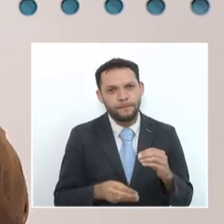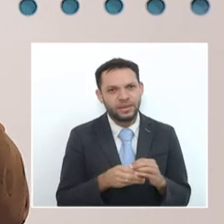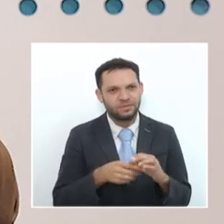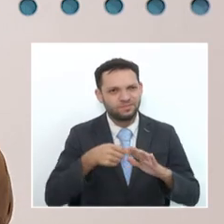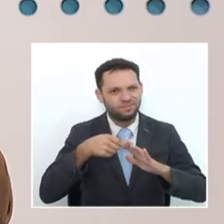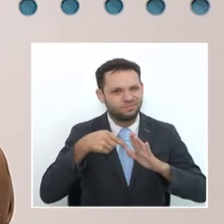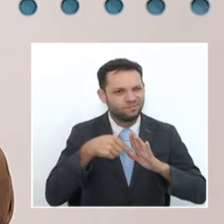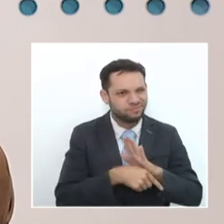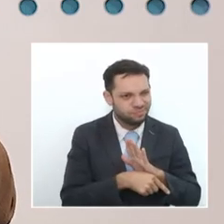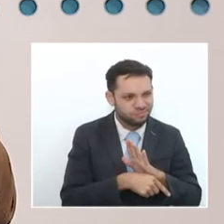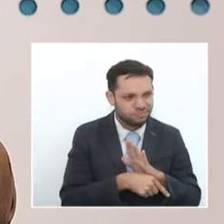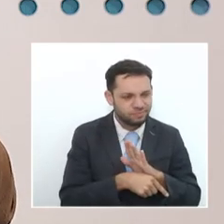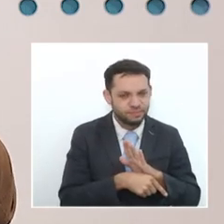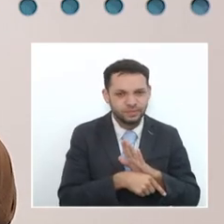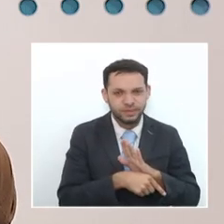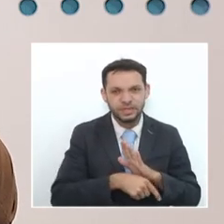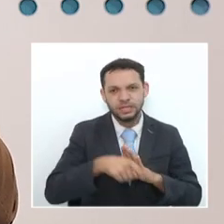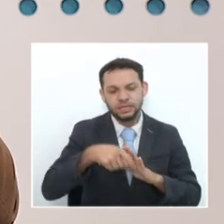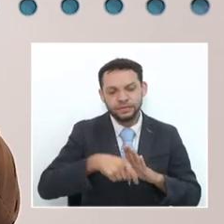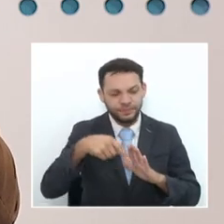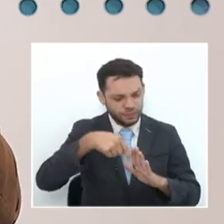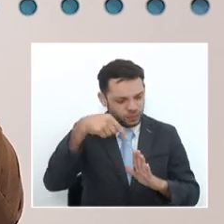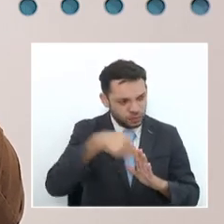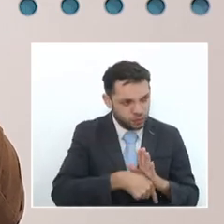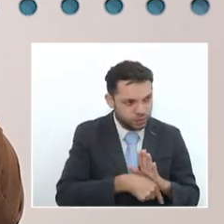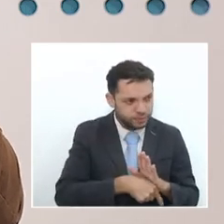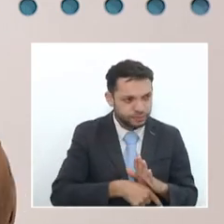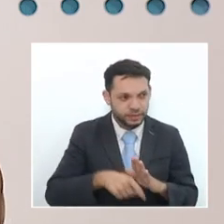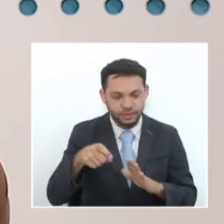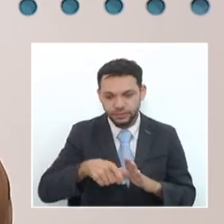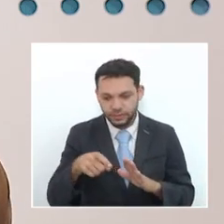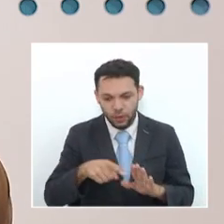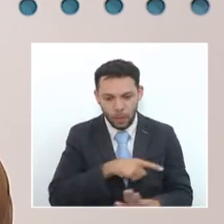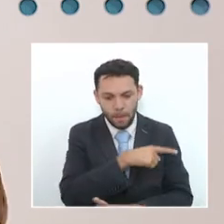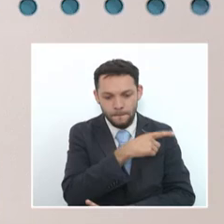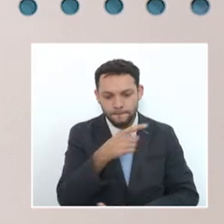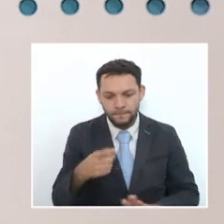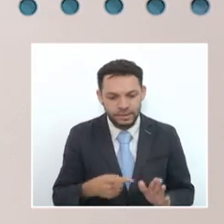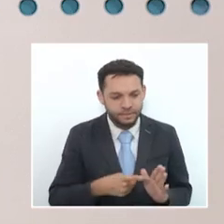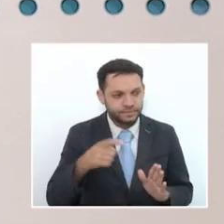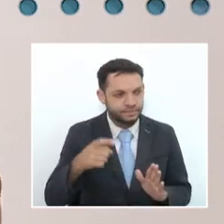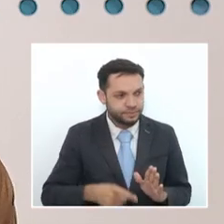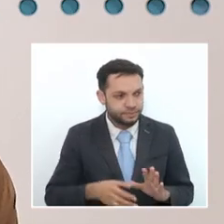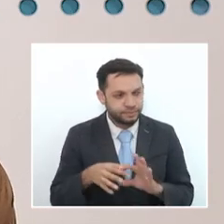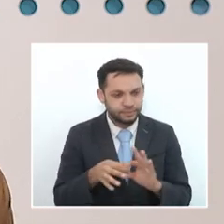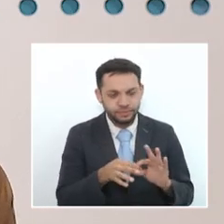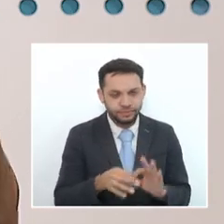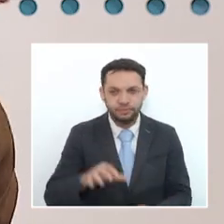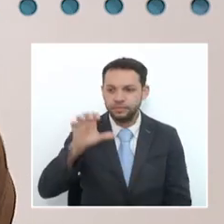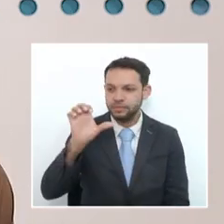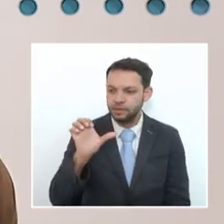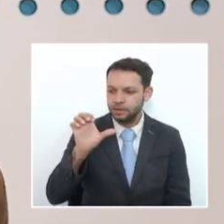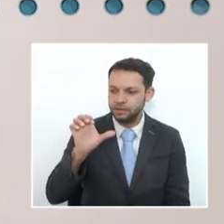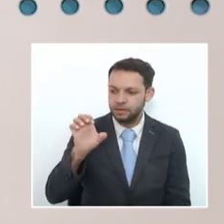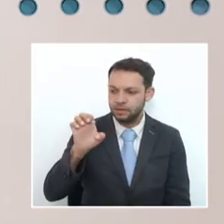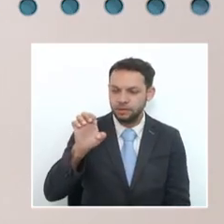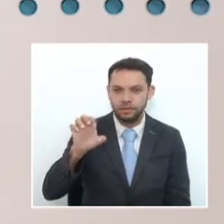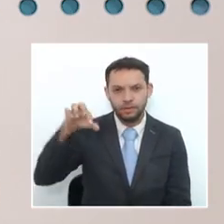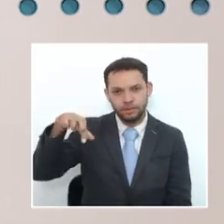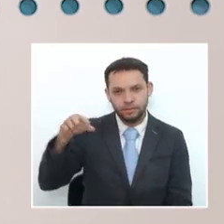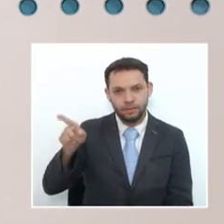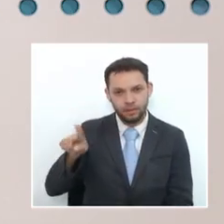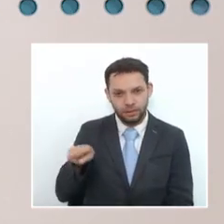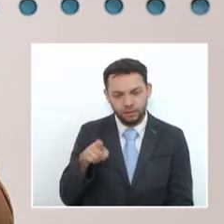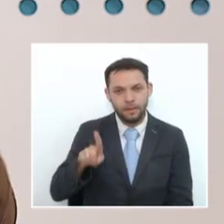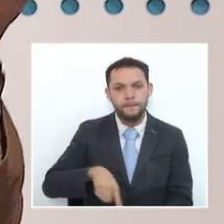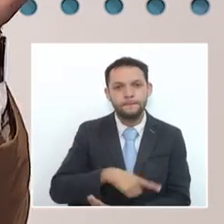citología, mire, una citología. Y esto no, incompleto. EPS. No es más barato hacer esto